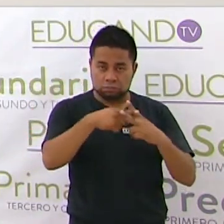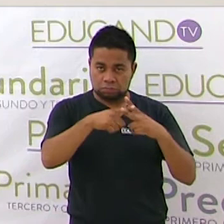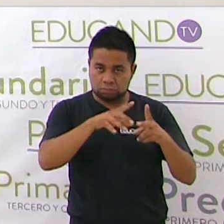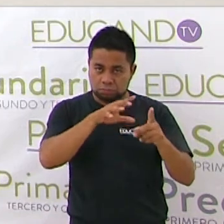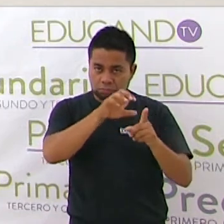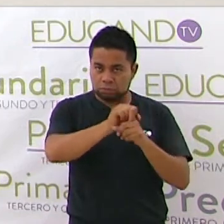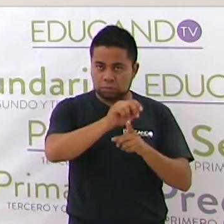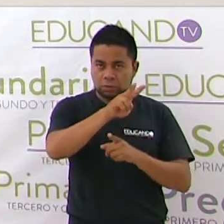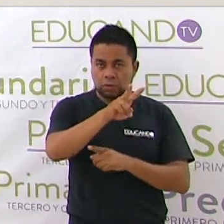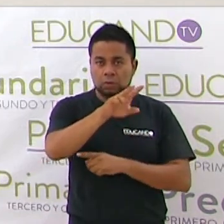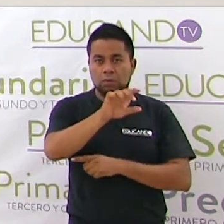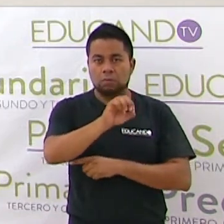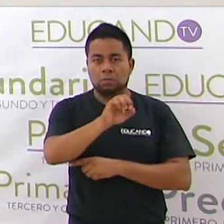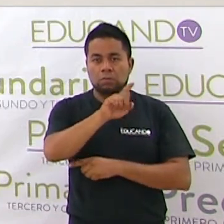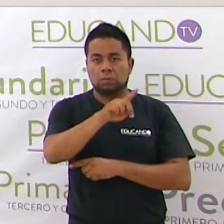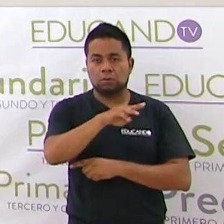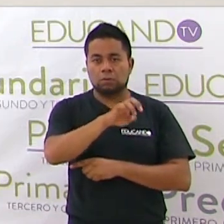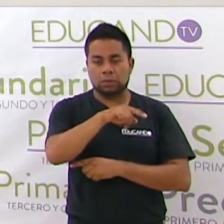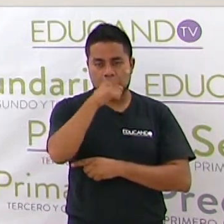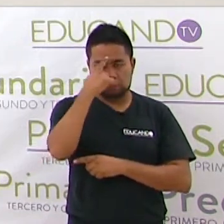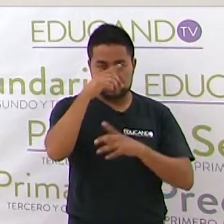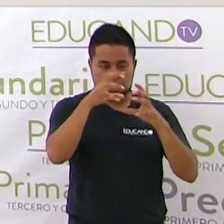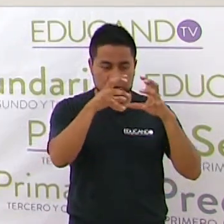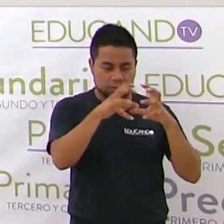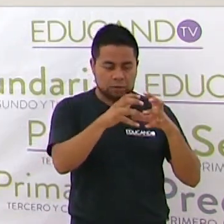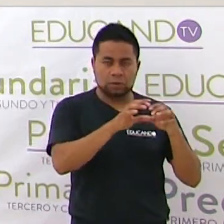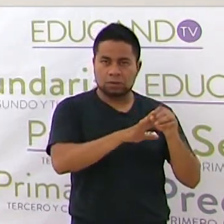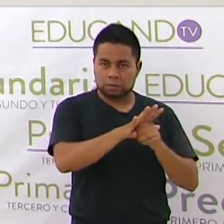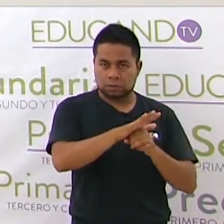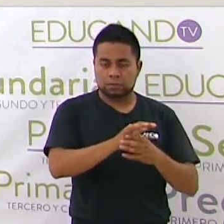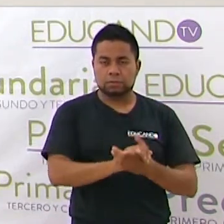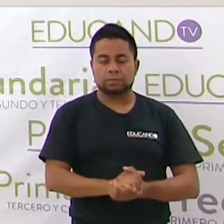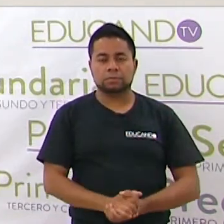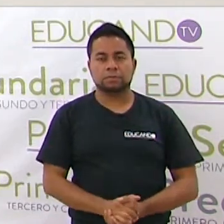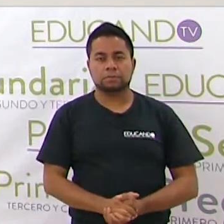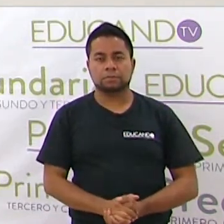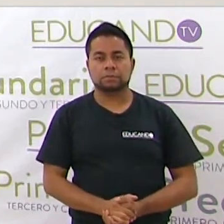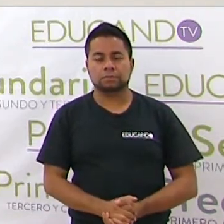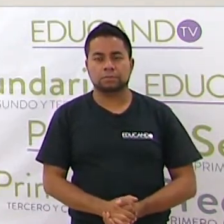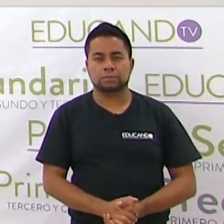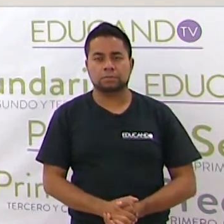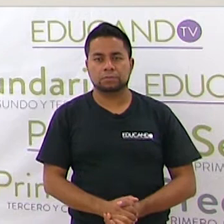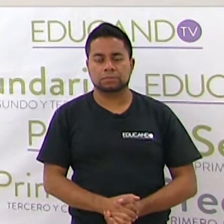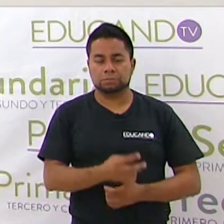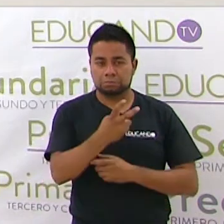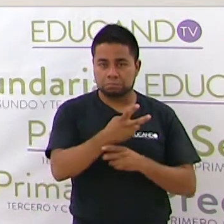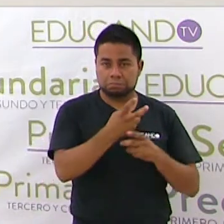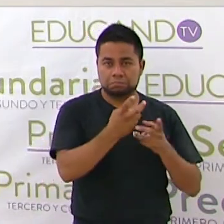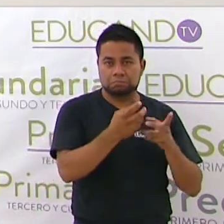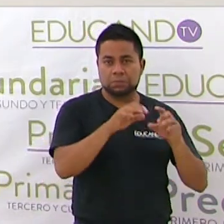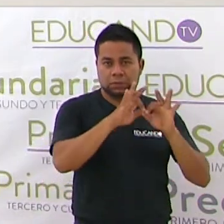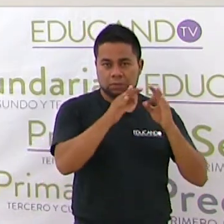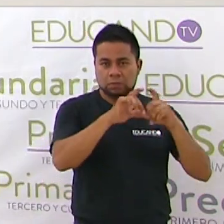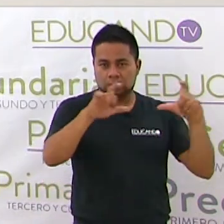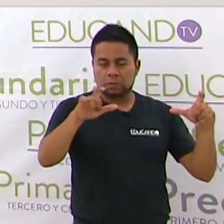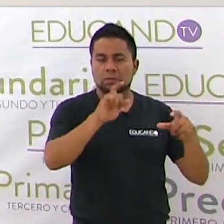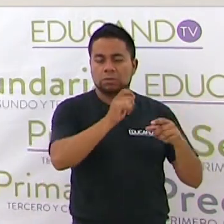volumen de una esfera es lo siguiente. Volumen de una esfera es igual